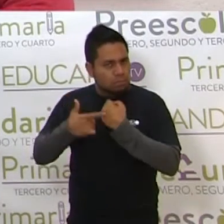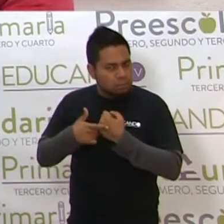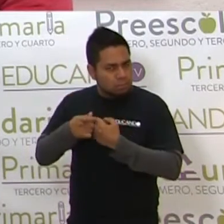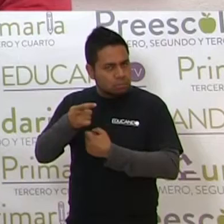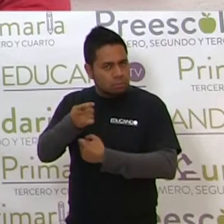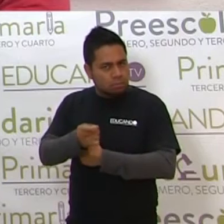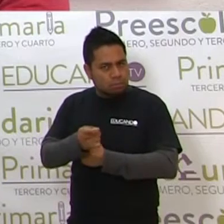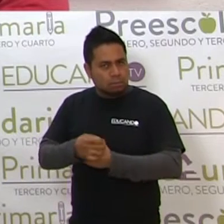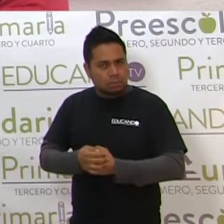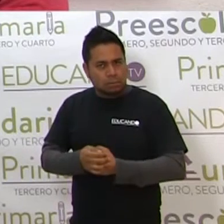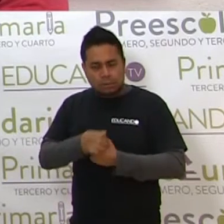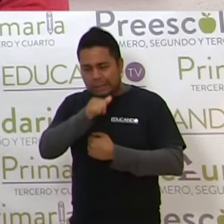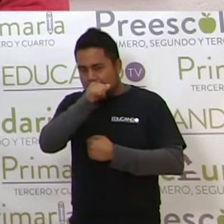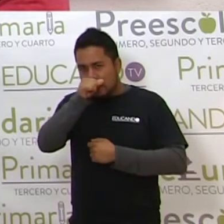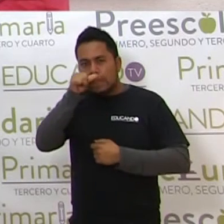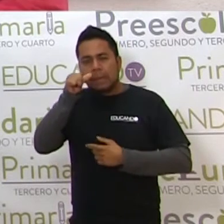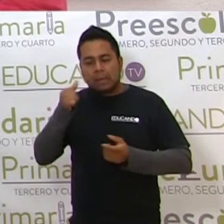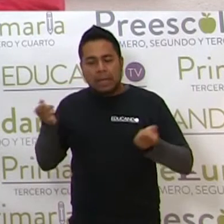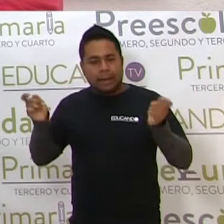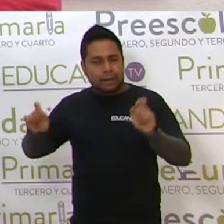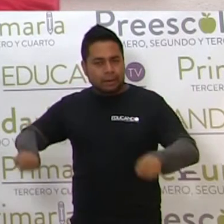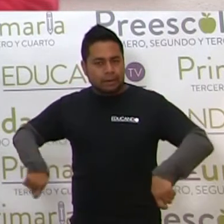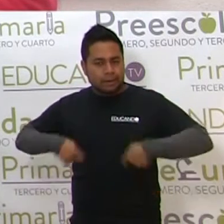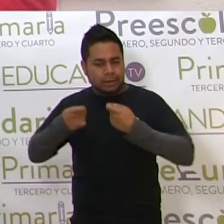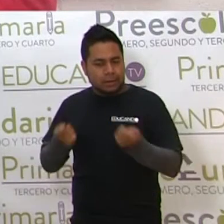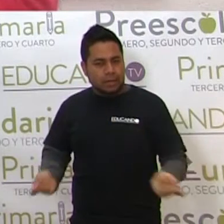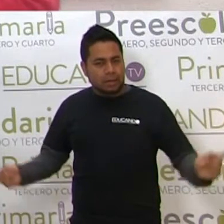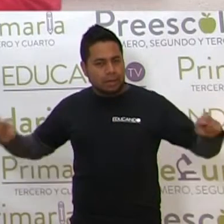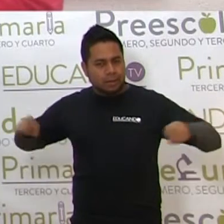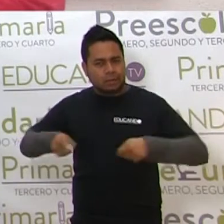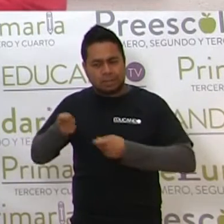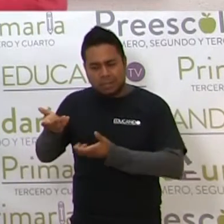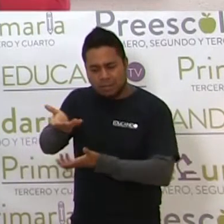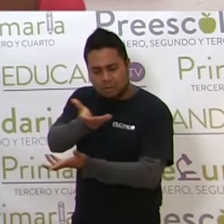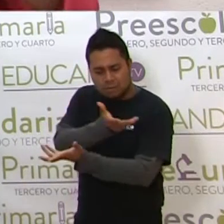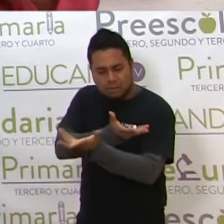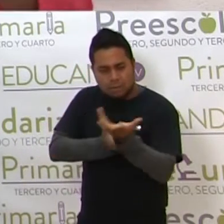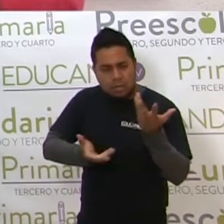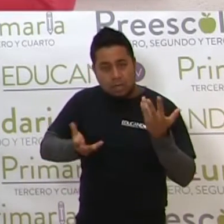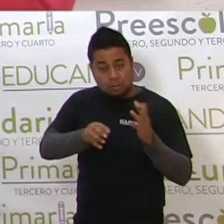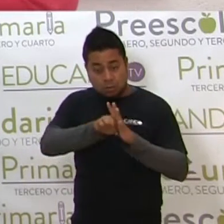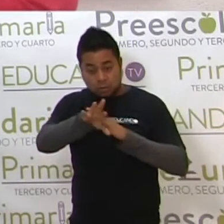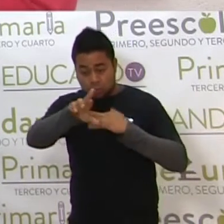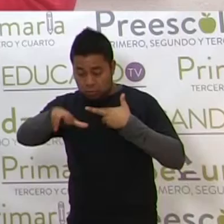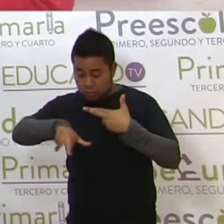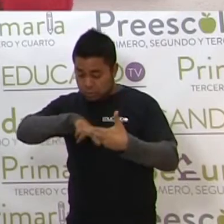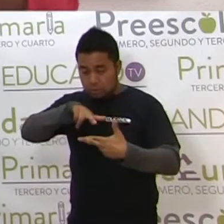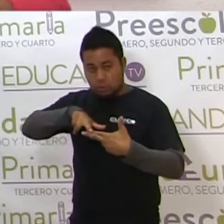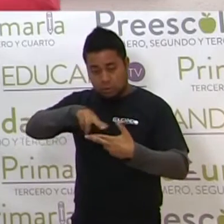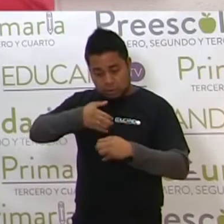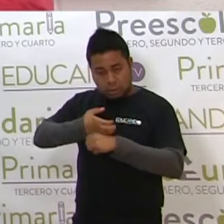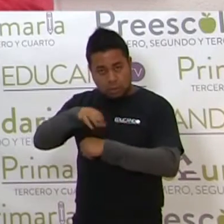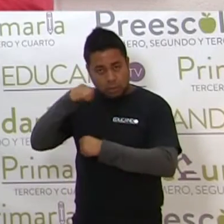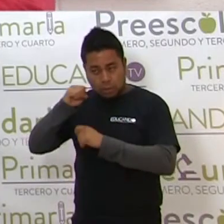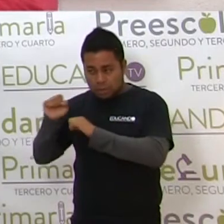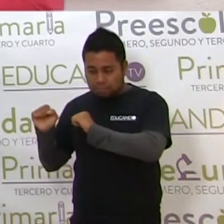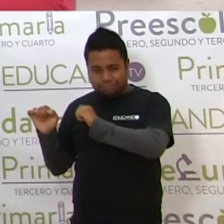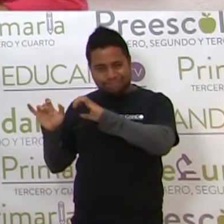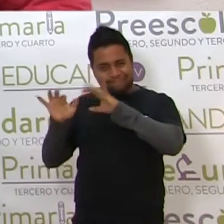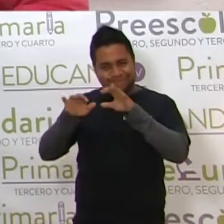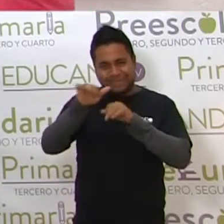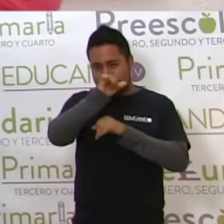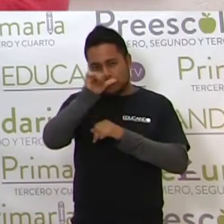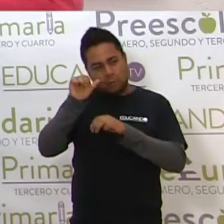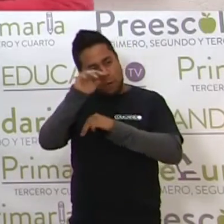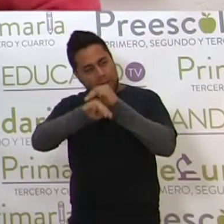se llama la guelagetza que es un dar y un compartir donde las regiones de nuestro estado confluyen en el auditorio gelagetza